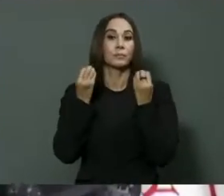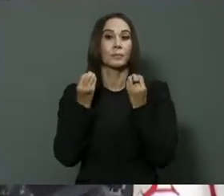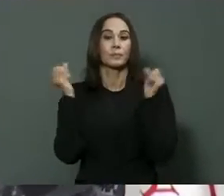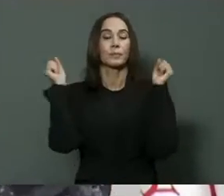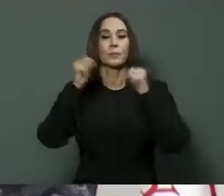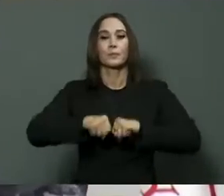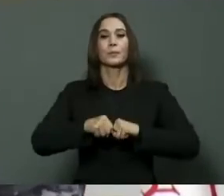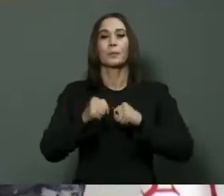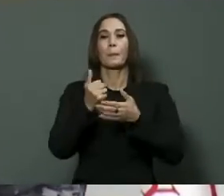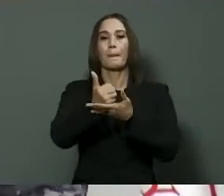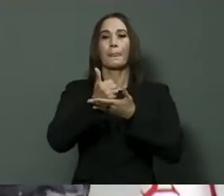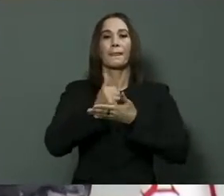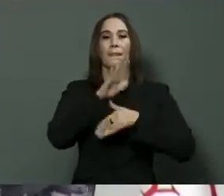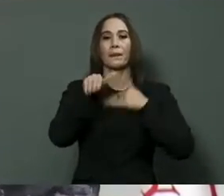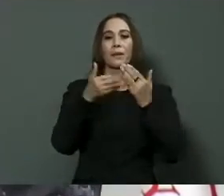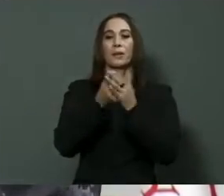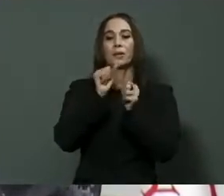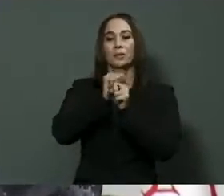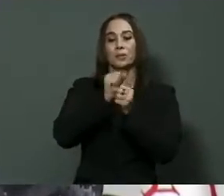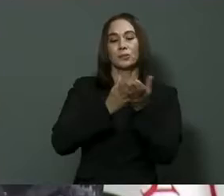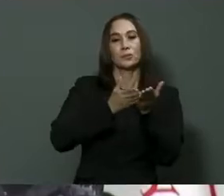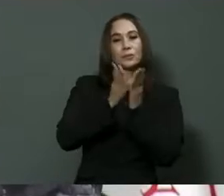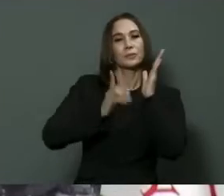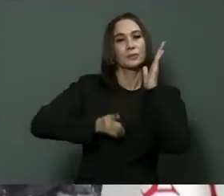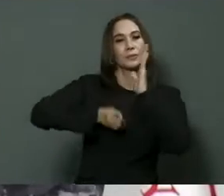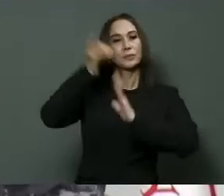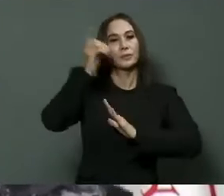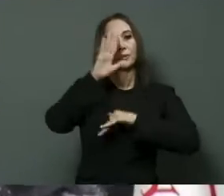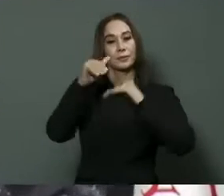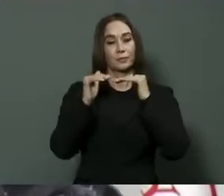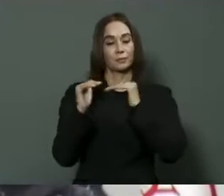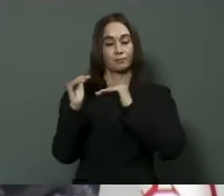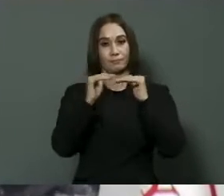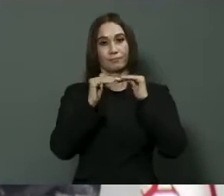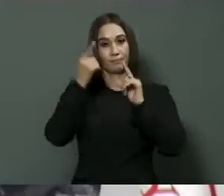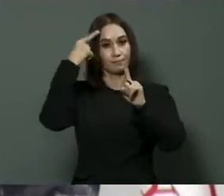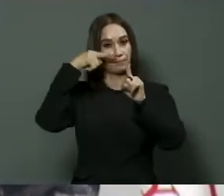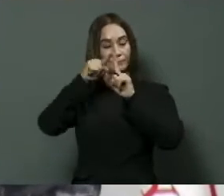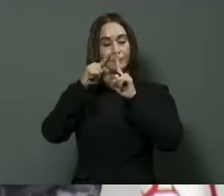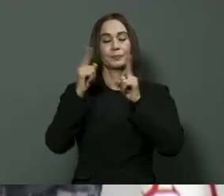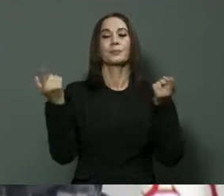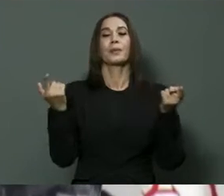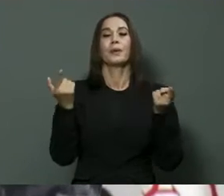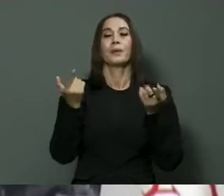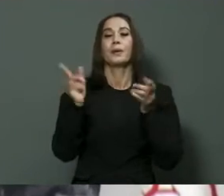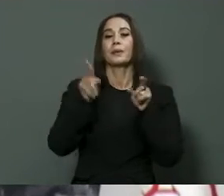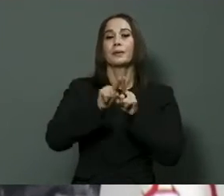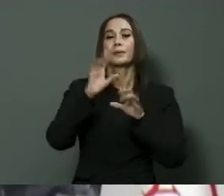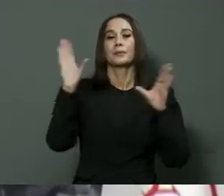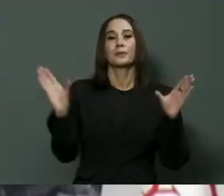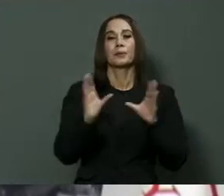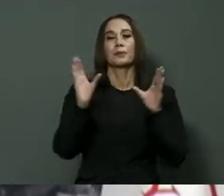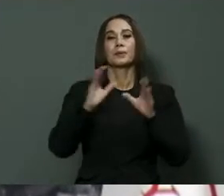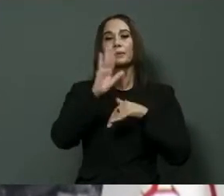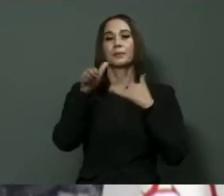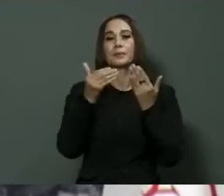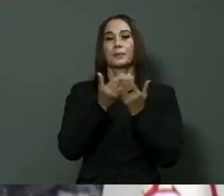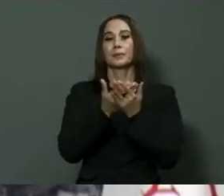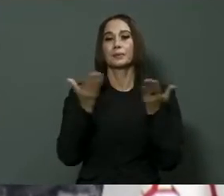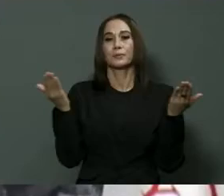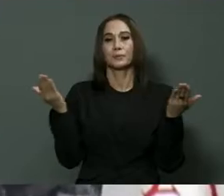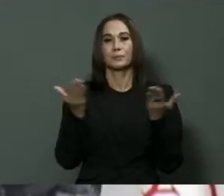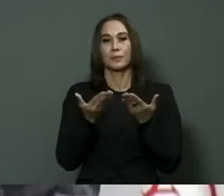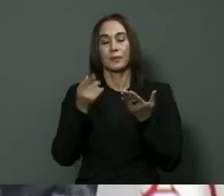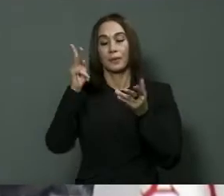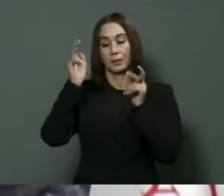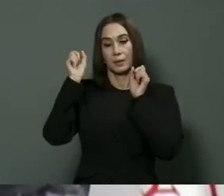abordar los ejes de desarrollo que sostienen los objetivos y actividades